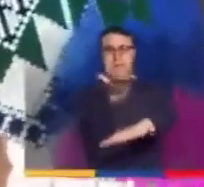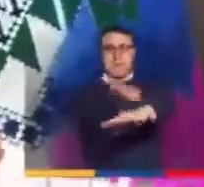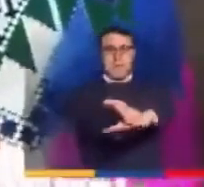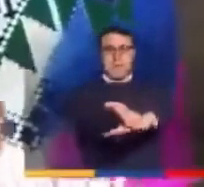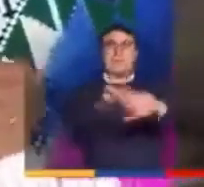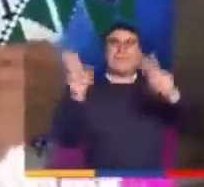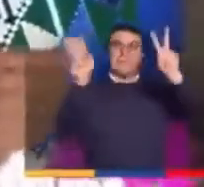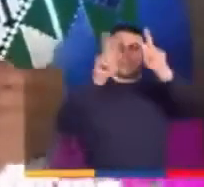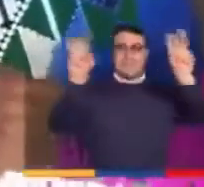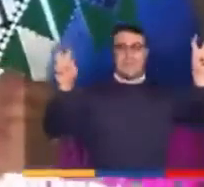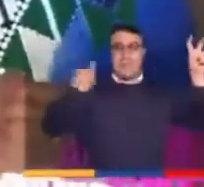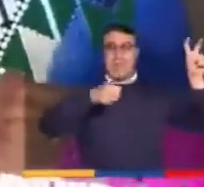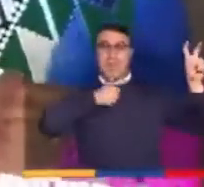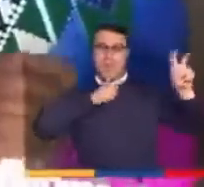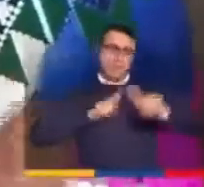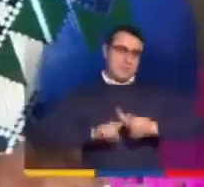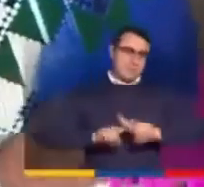tema,